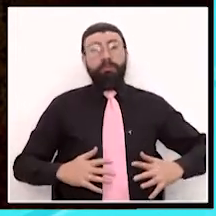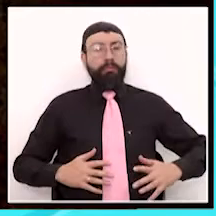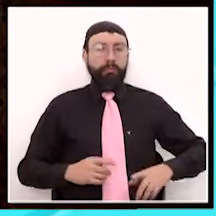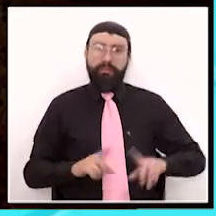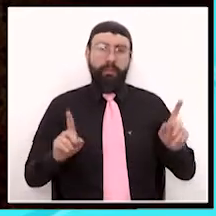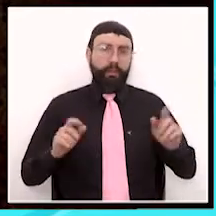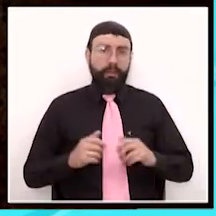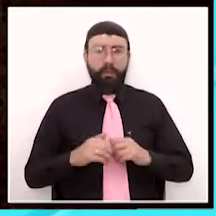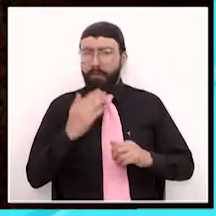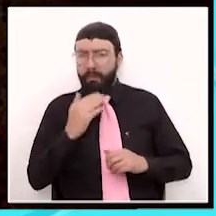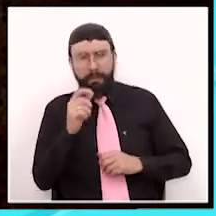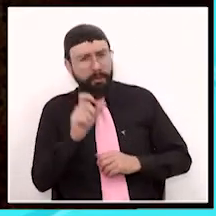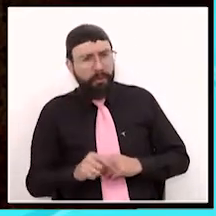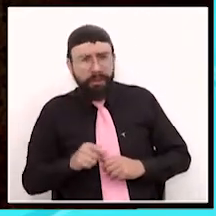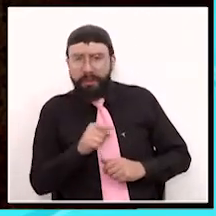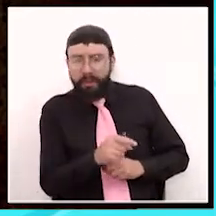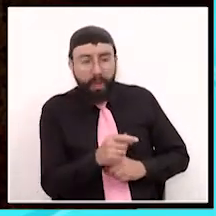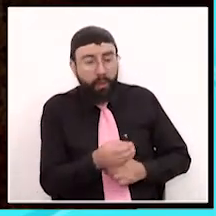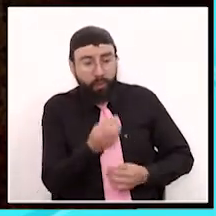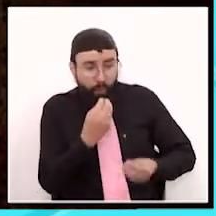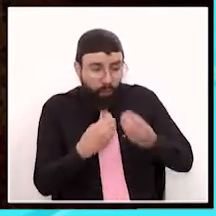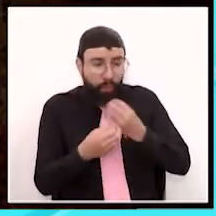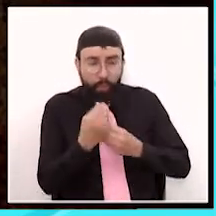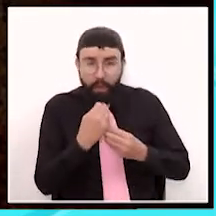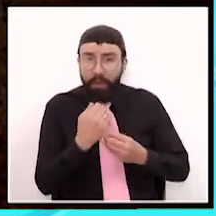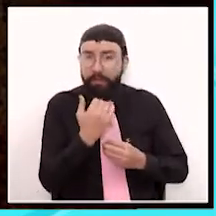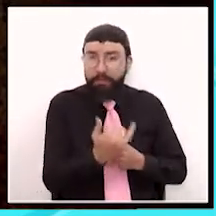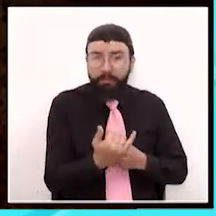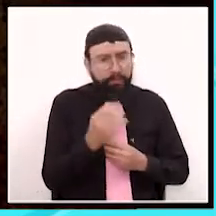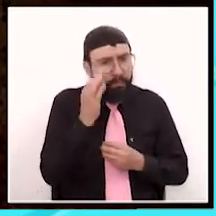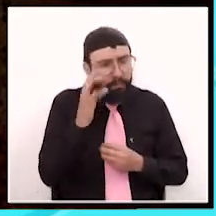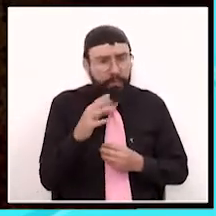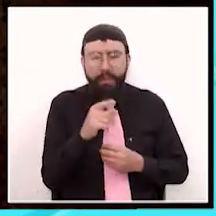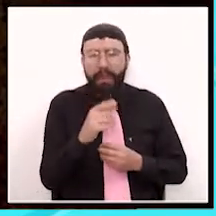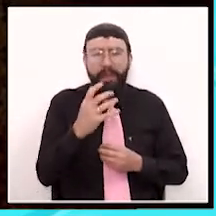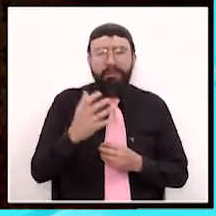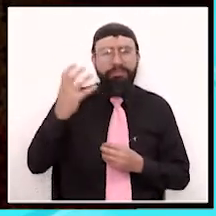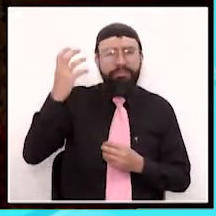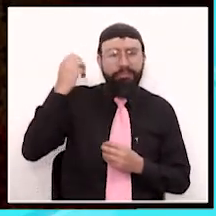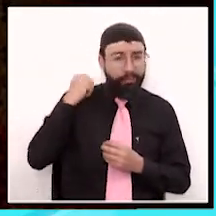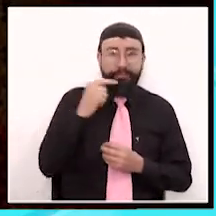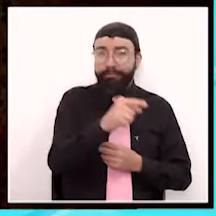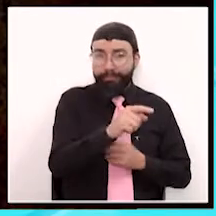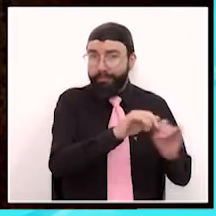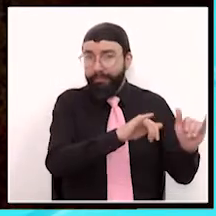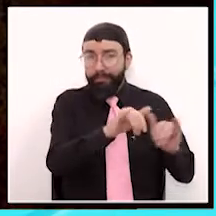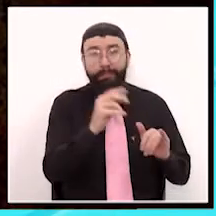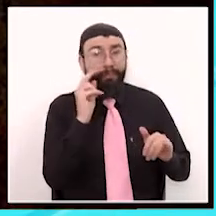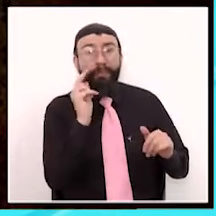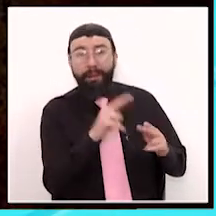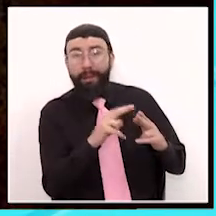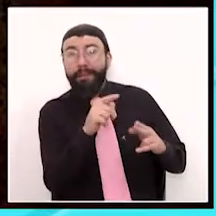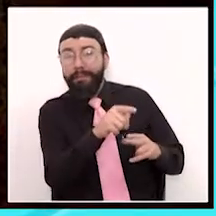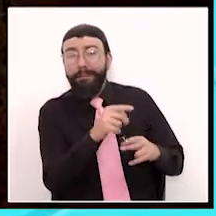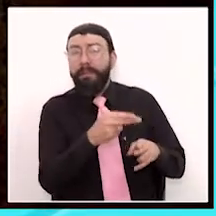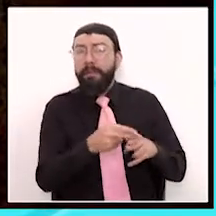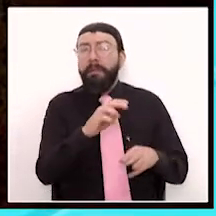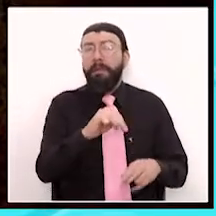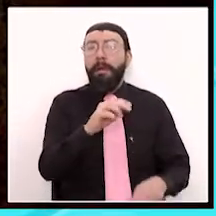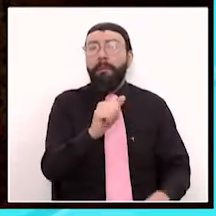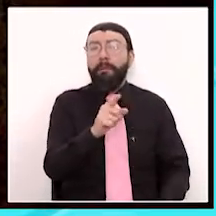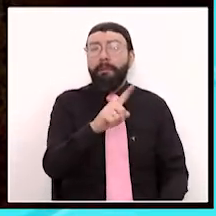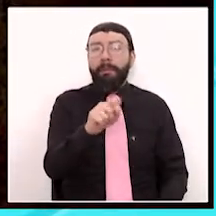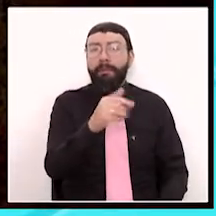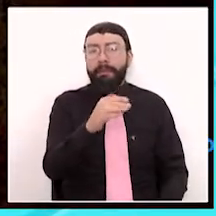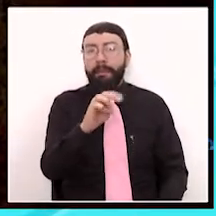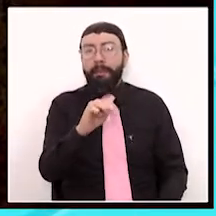intolerante, podría consumir gluten en su forma ancestral, que es la manera en que estamos conociendo hoy este proceso del